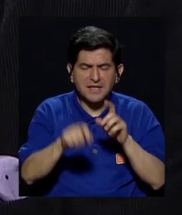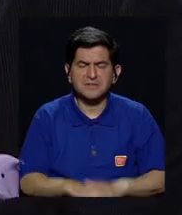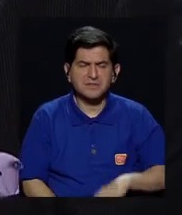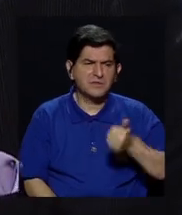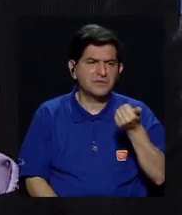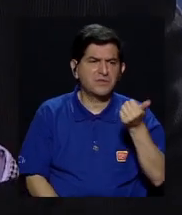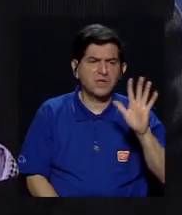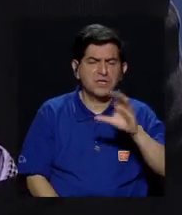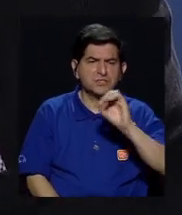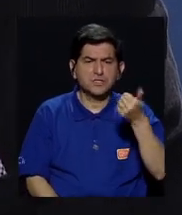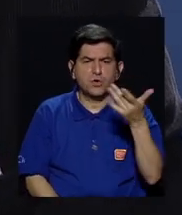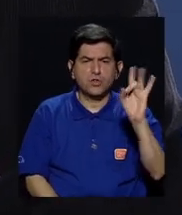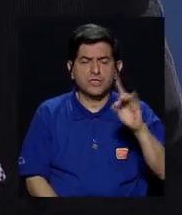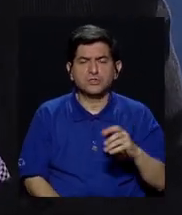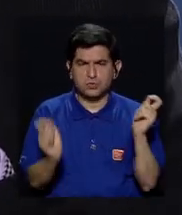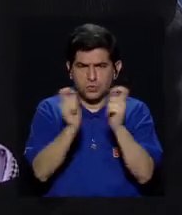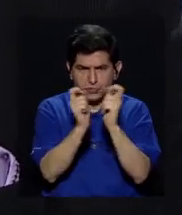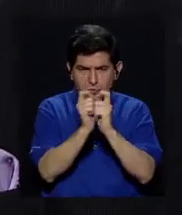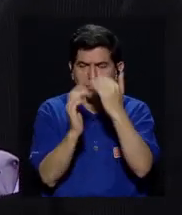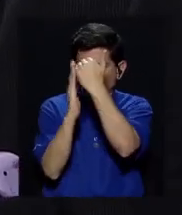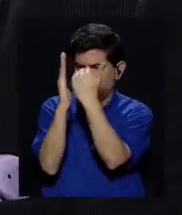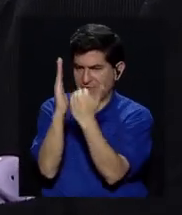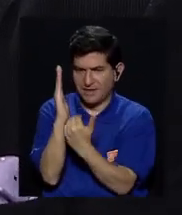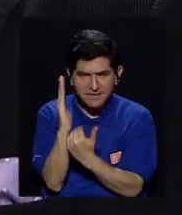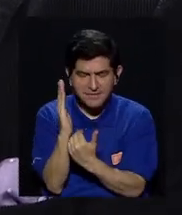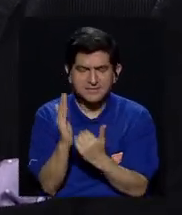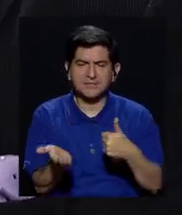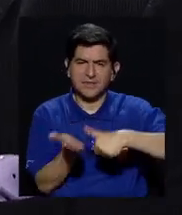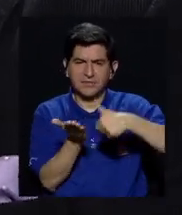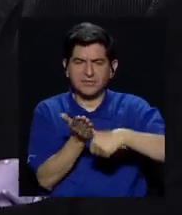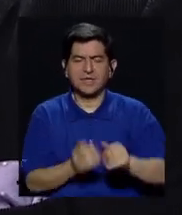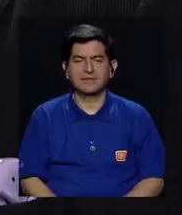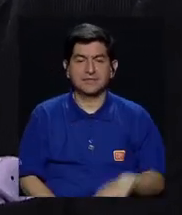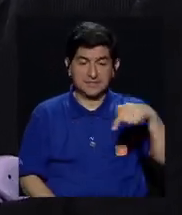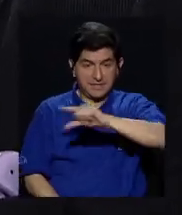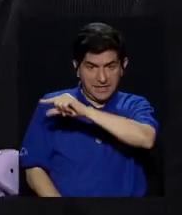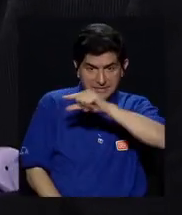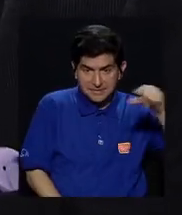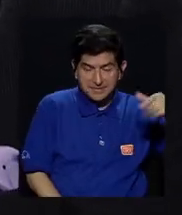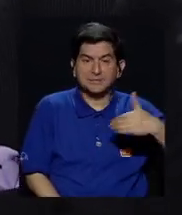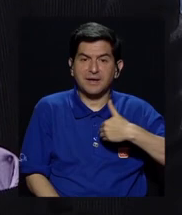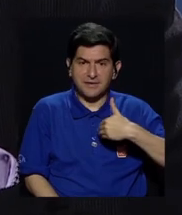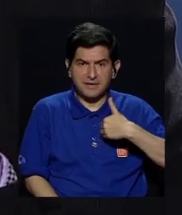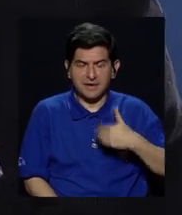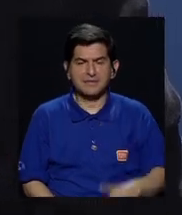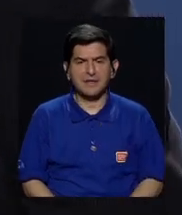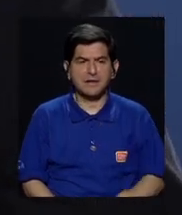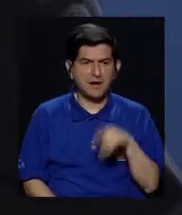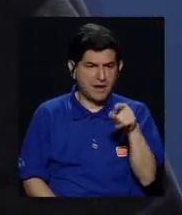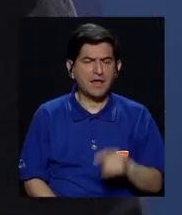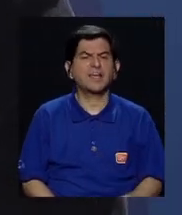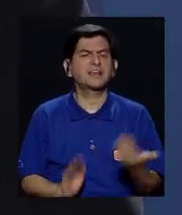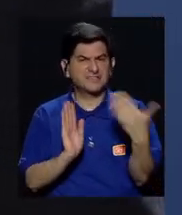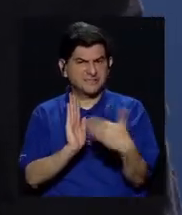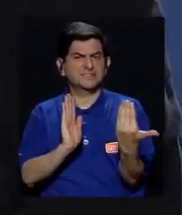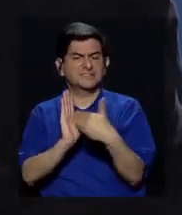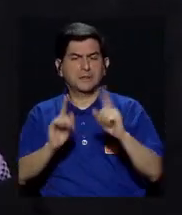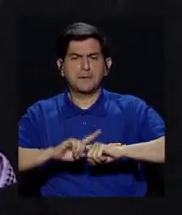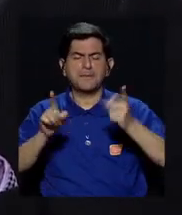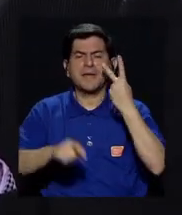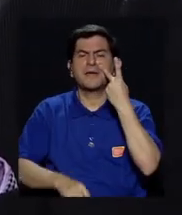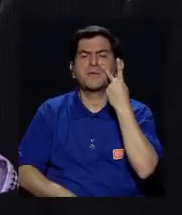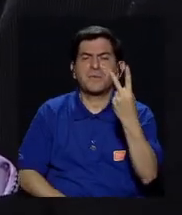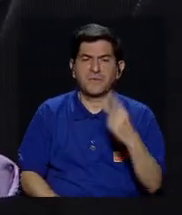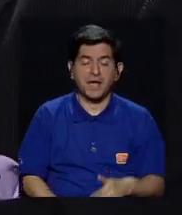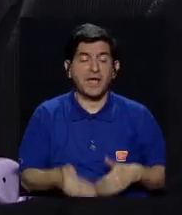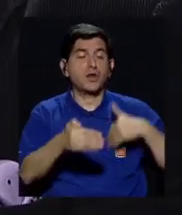15 a 18 puntos del total del padrón y eso lo hace una figura muy fuerte esta semana ha tenido digamos bastantes tormentas pero